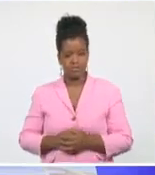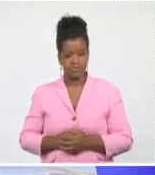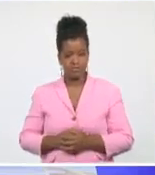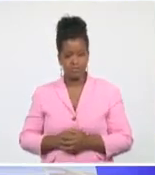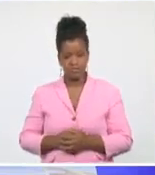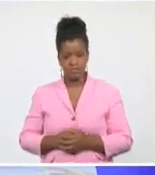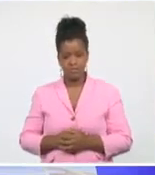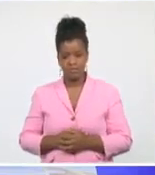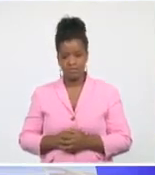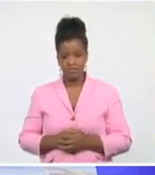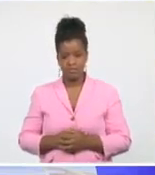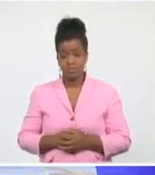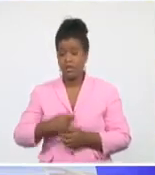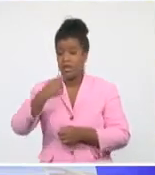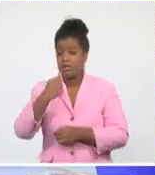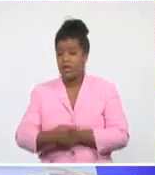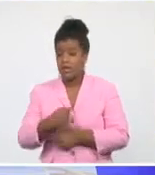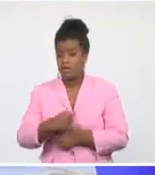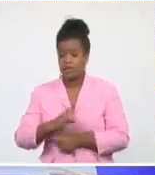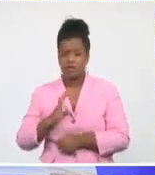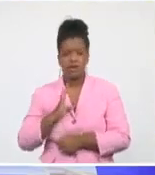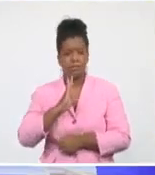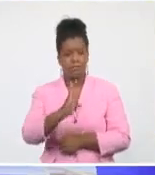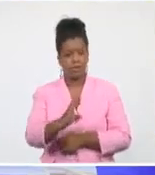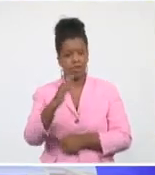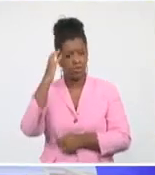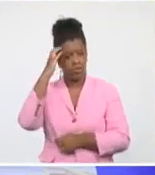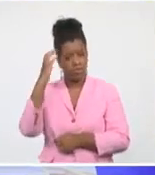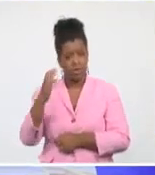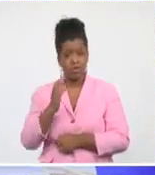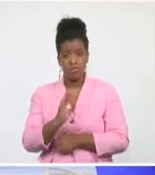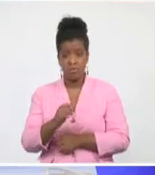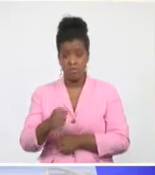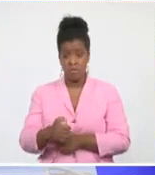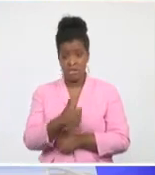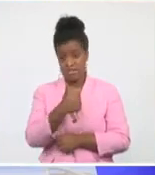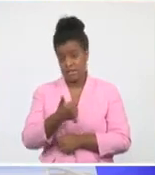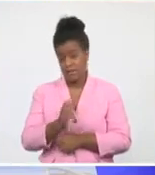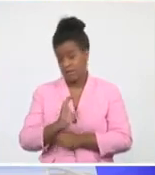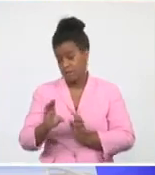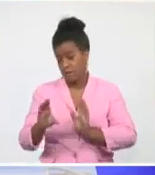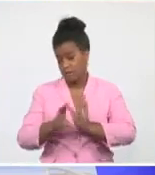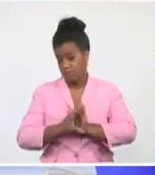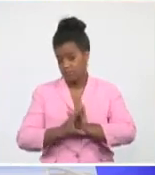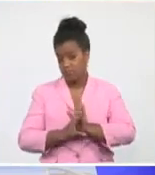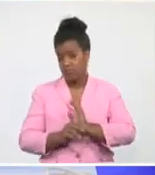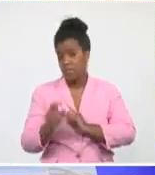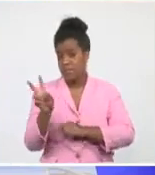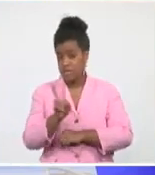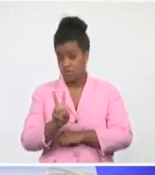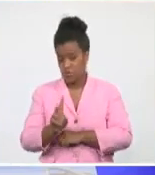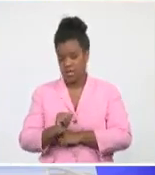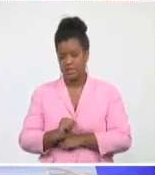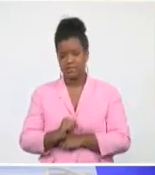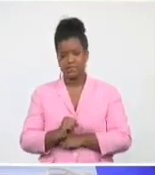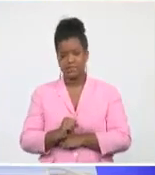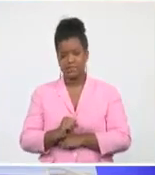extranjeras. Debe respetarse al gobierno presidido por el presidente constitucional Nicolás Maduro Moros.